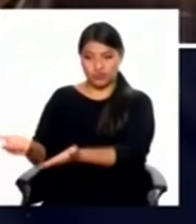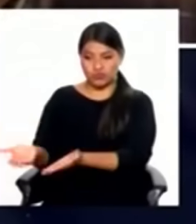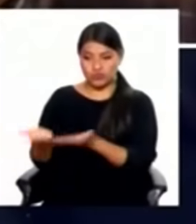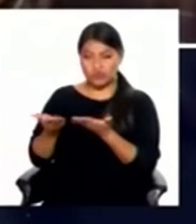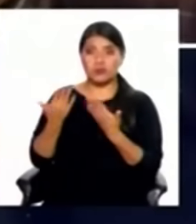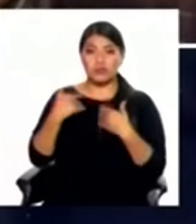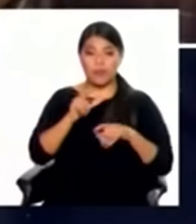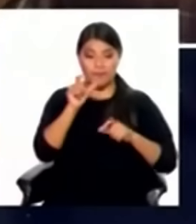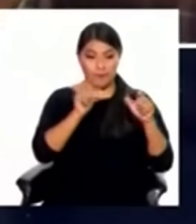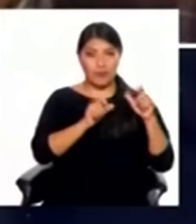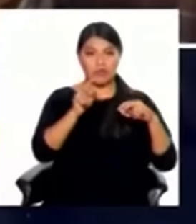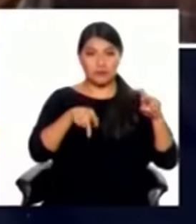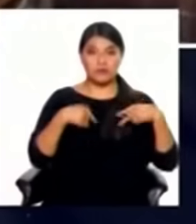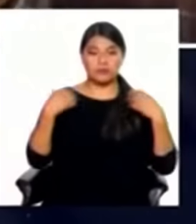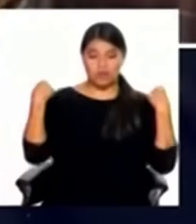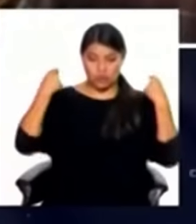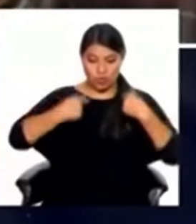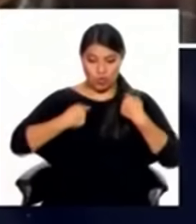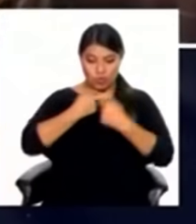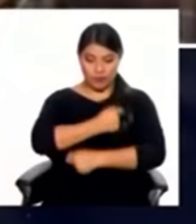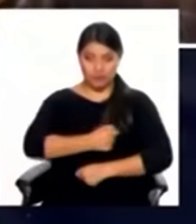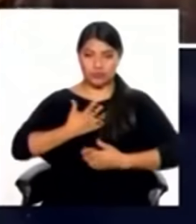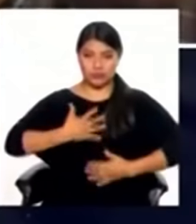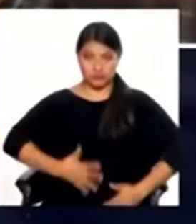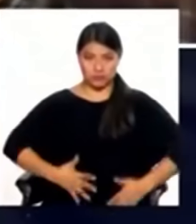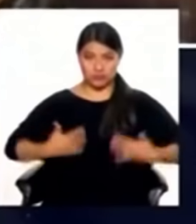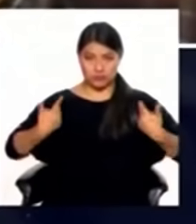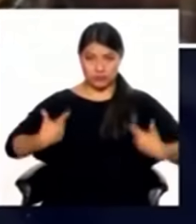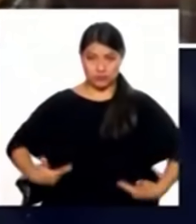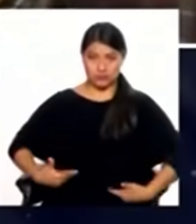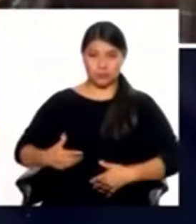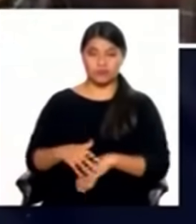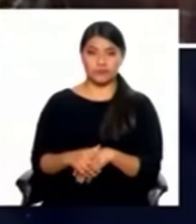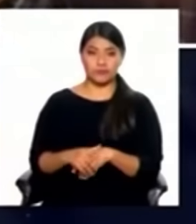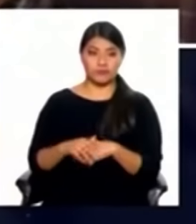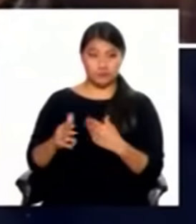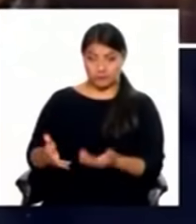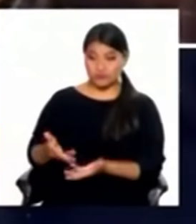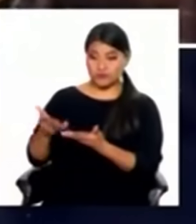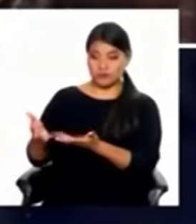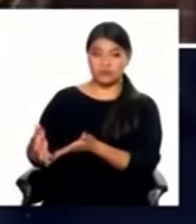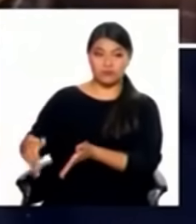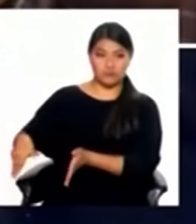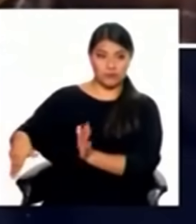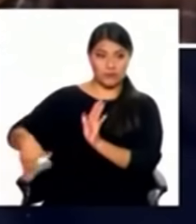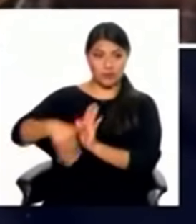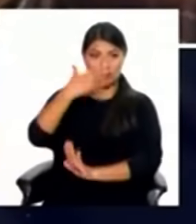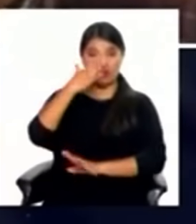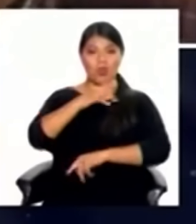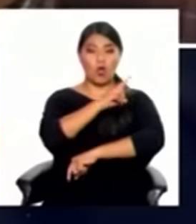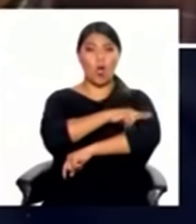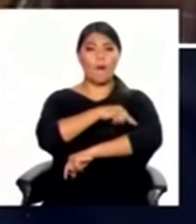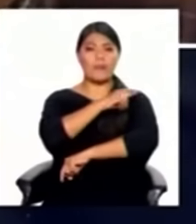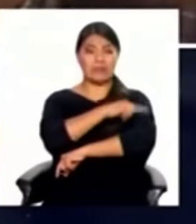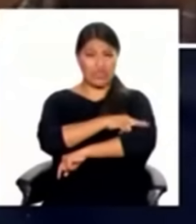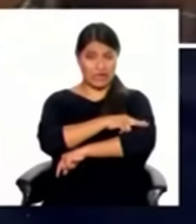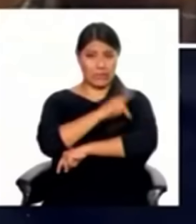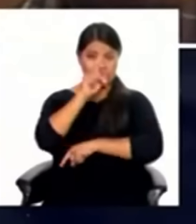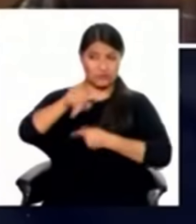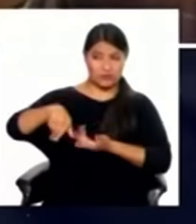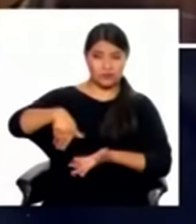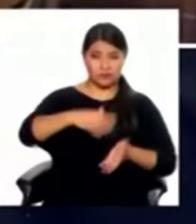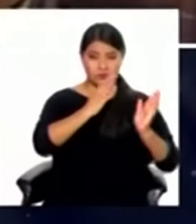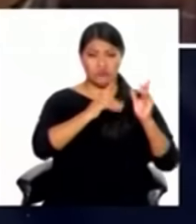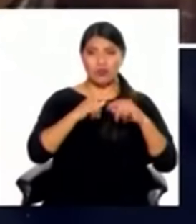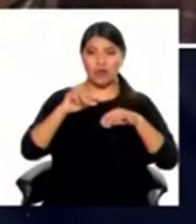los vecinos le están alcanzando algunas mantas, alguna vestimenta a la chica, ¿no? Y la llevan al hospital. Con las características dadas por los vecinos,